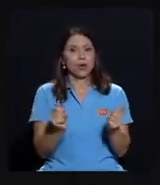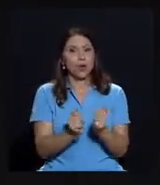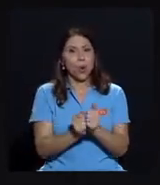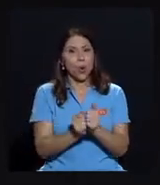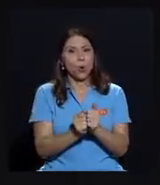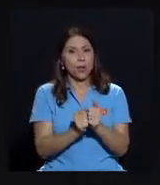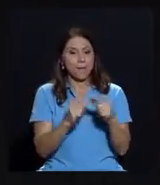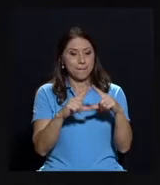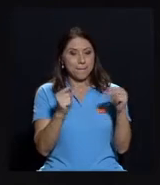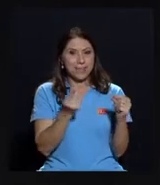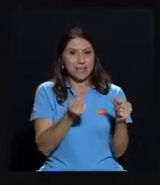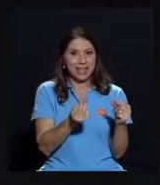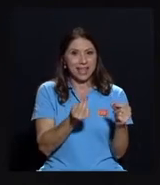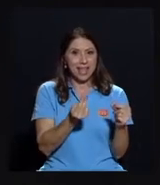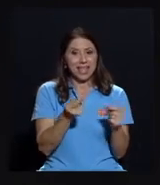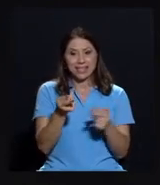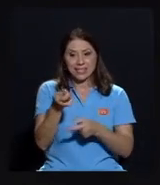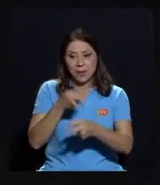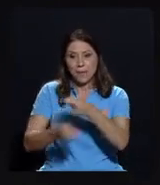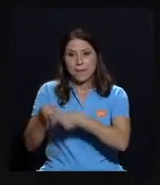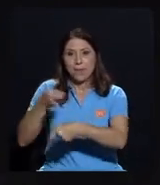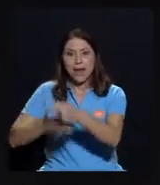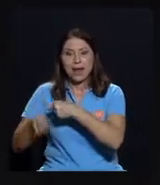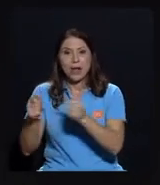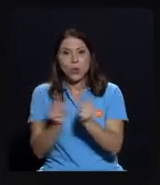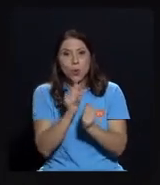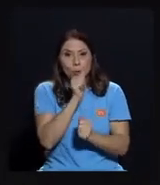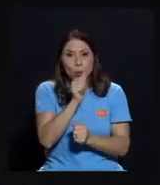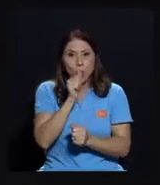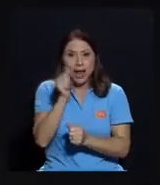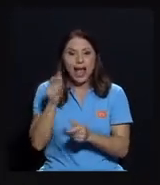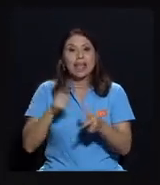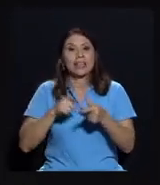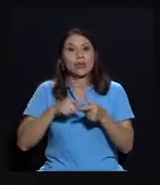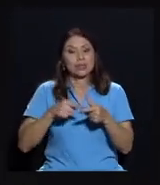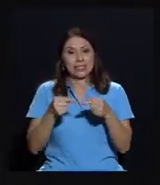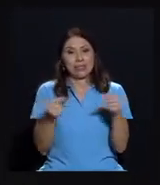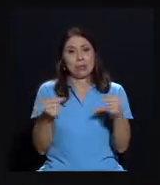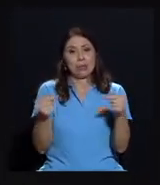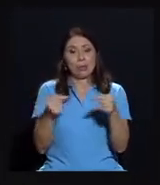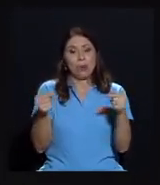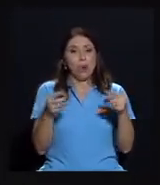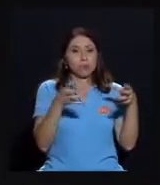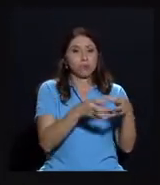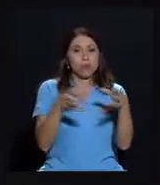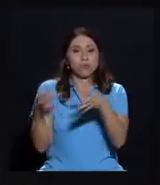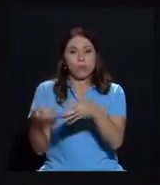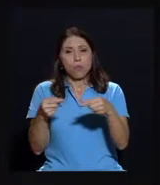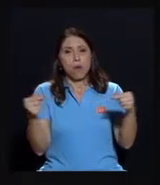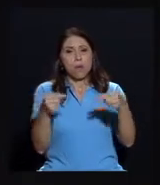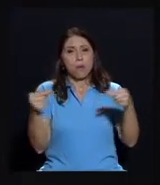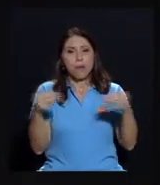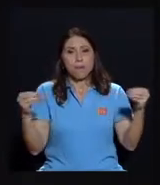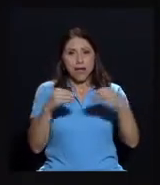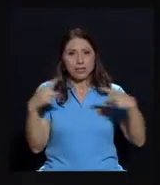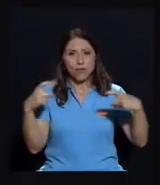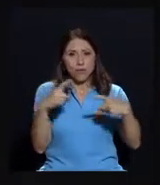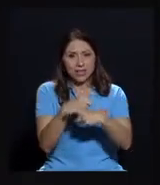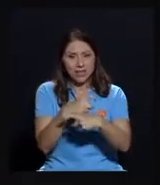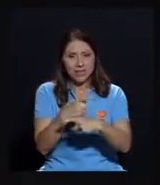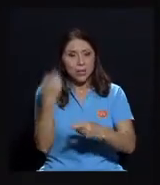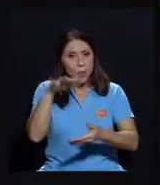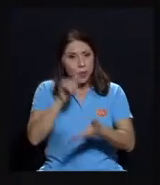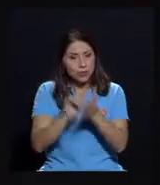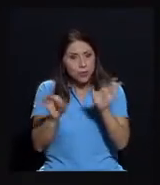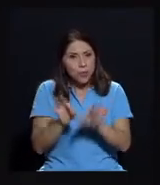y eso profundizó los mercados locales la lucha de bandas y profundizó las zonas conflictivas por eso es tan importante una